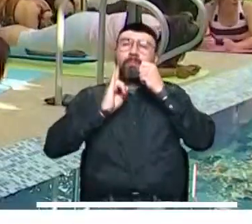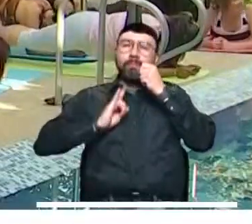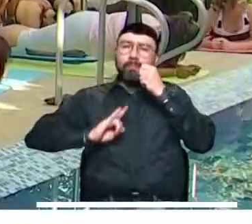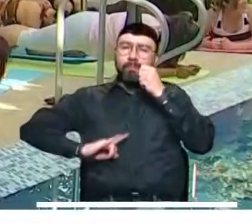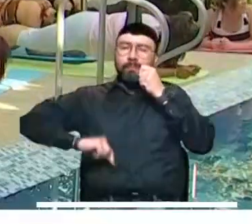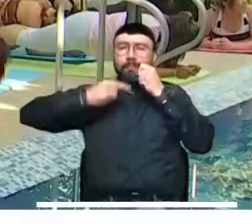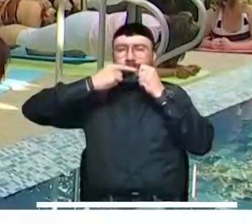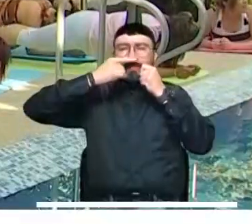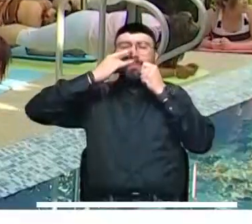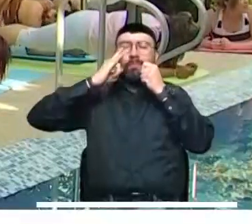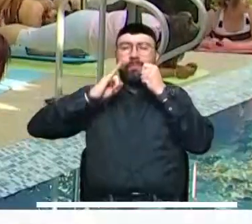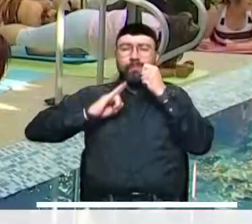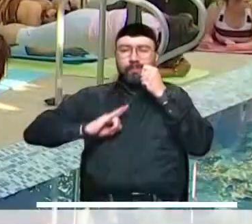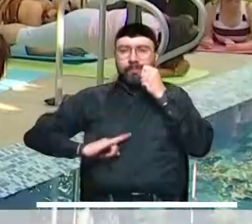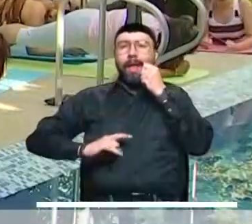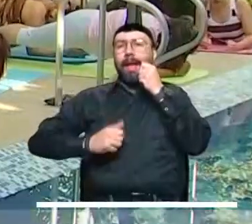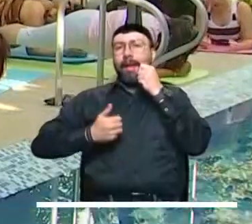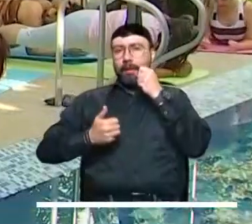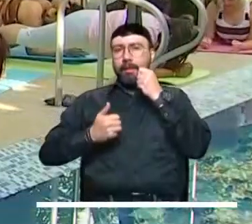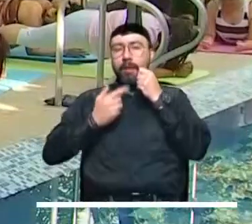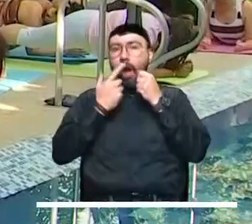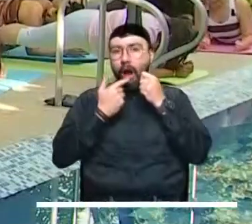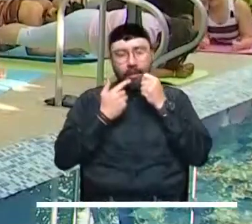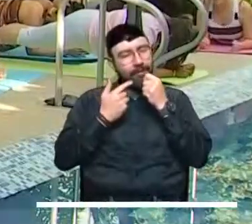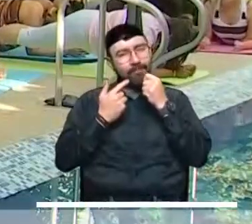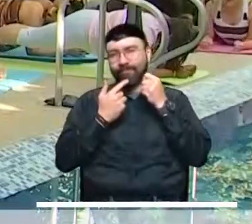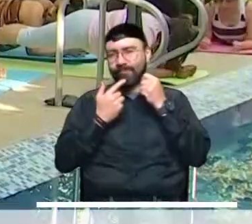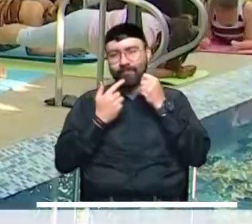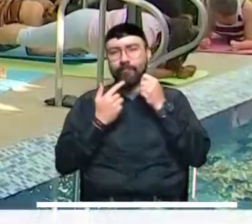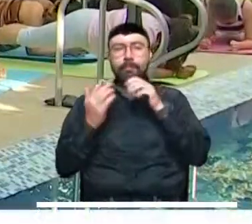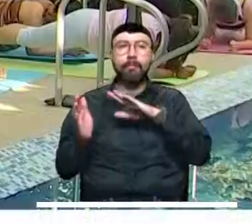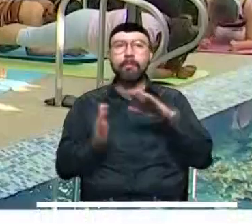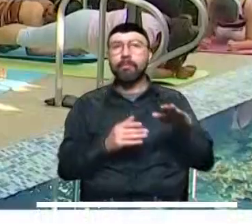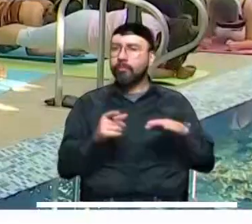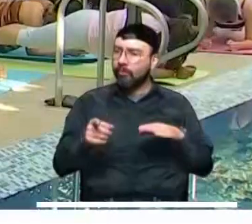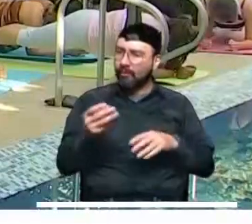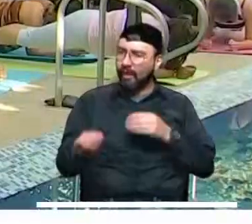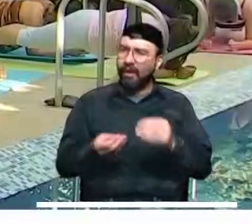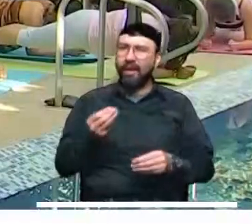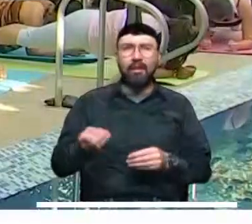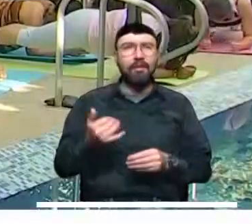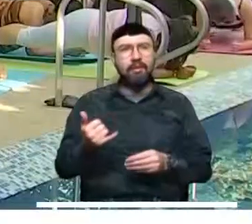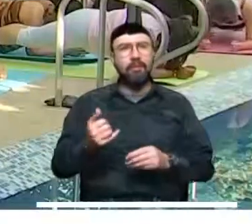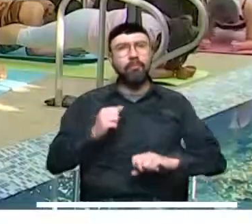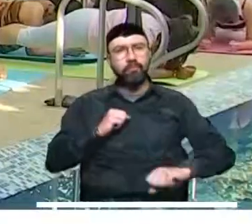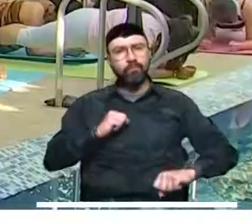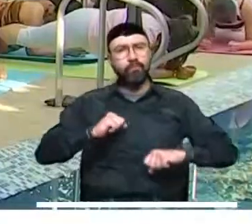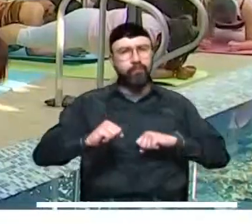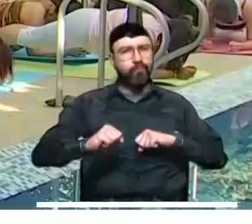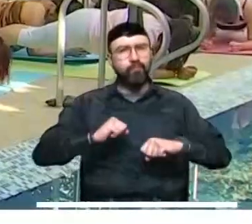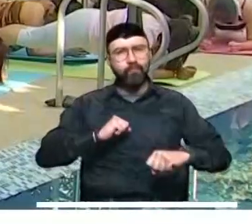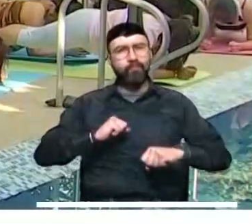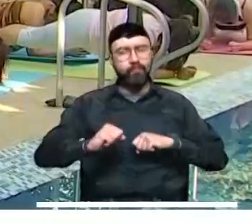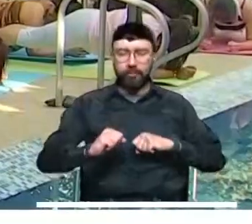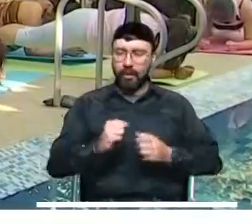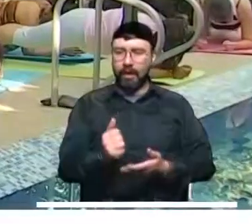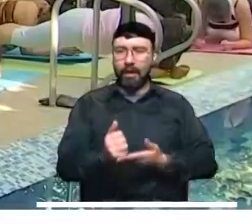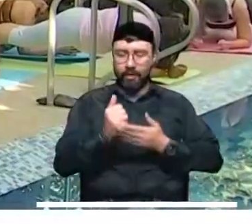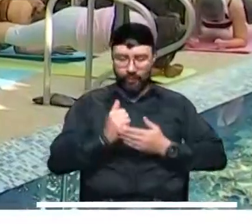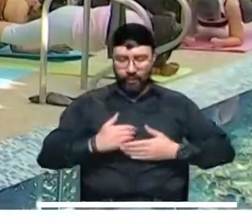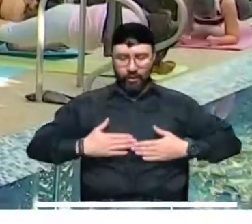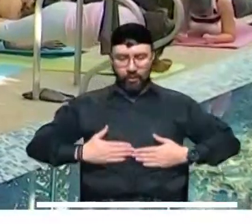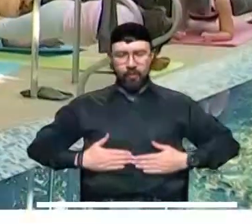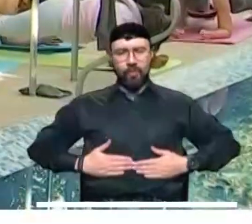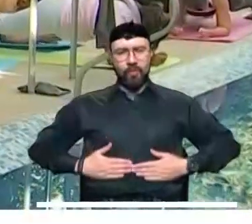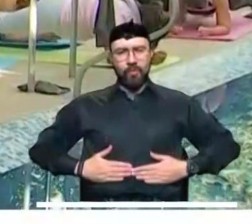para respirar. Ahora, en el piso lo que están haciendo son ciertos movimientos que nos permiten tonificar